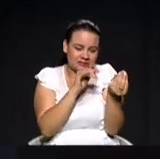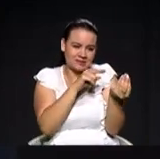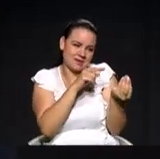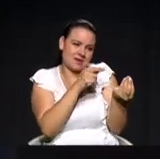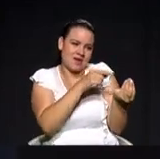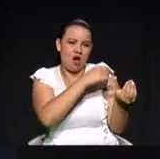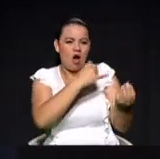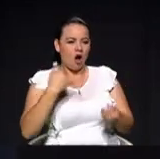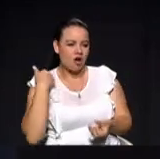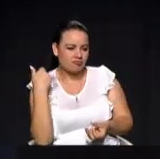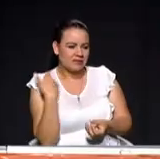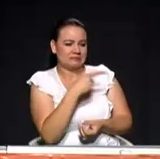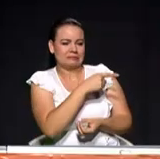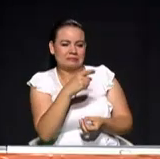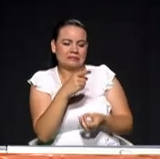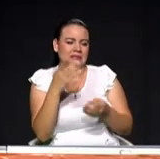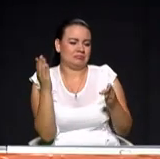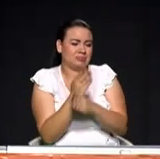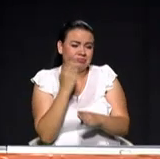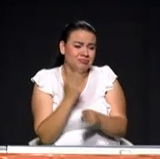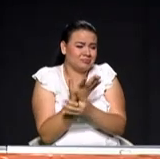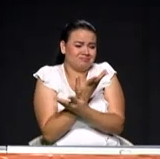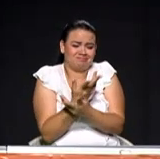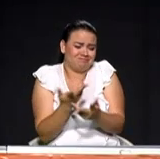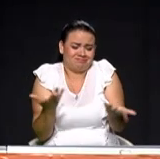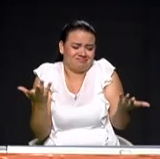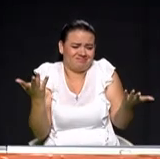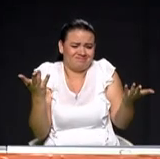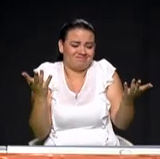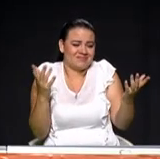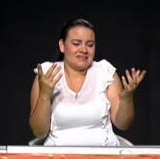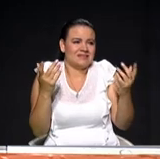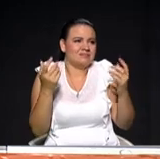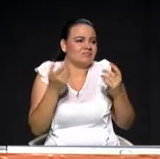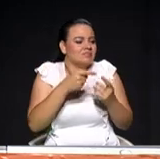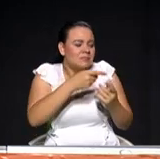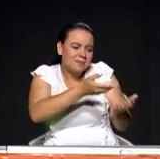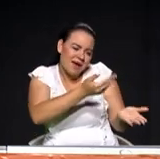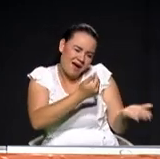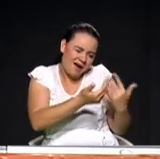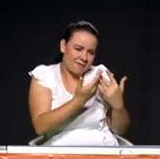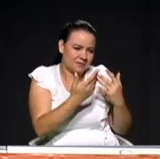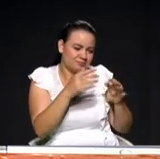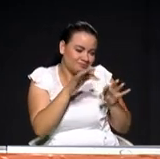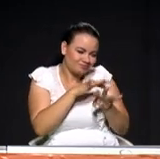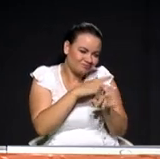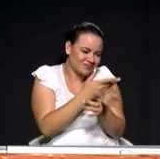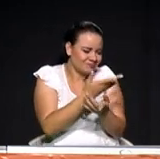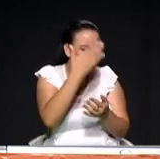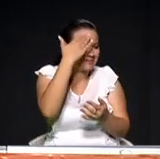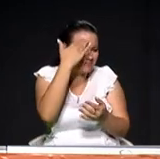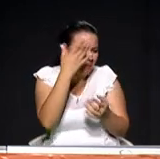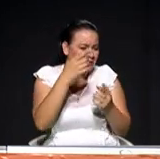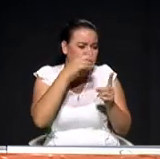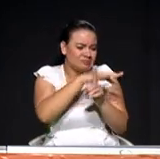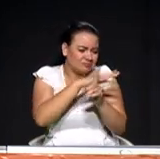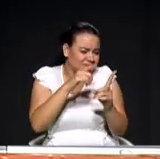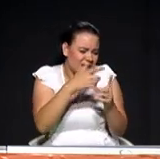afectados por diferentes conflictos su comunidad de su contexto